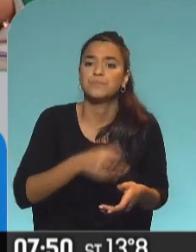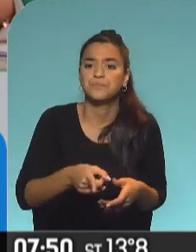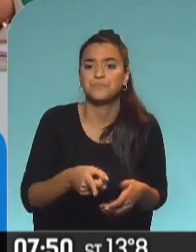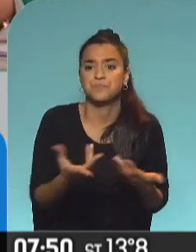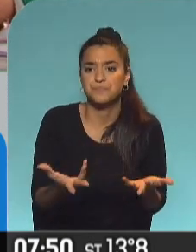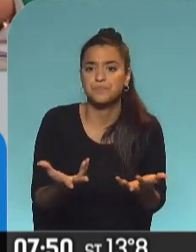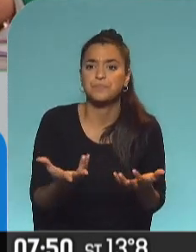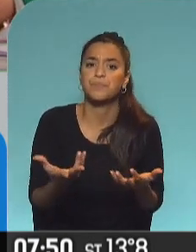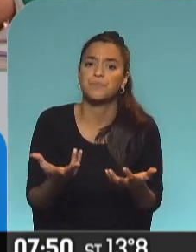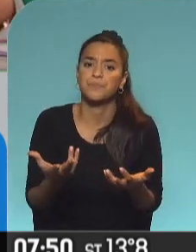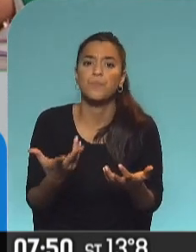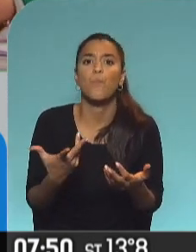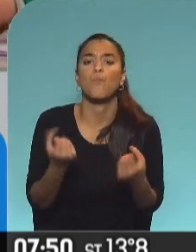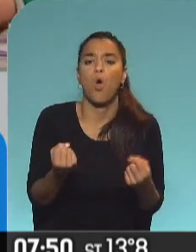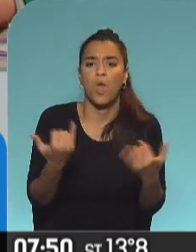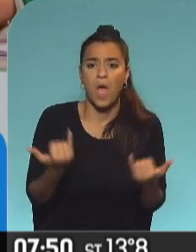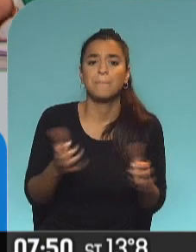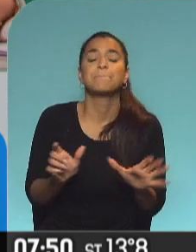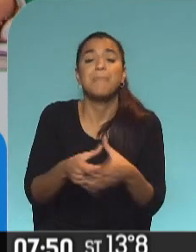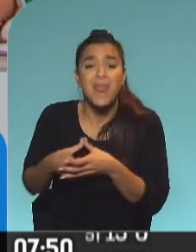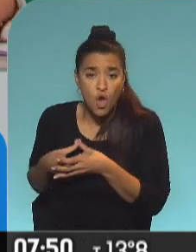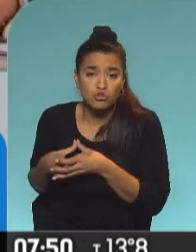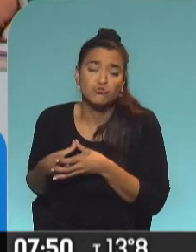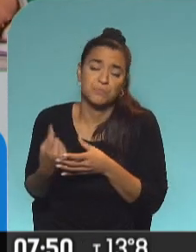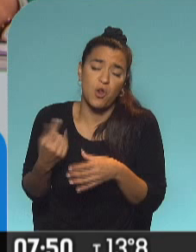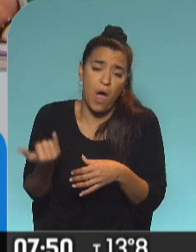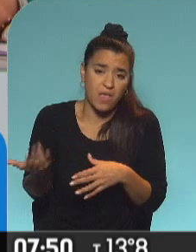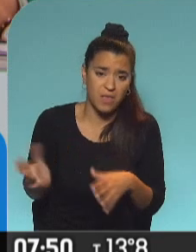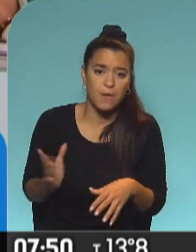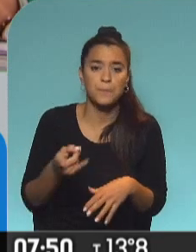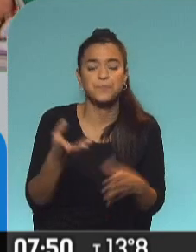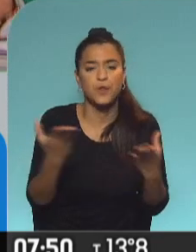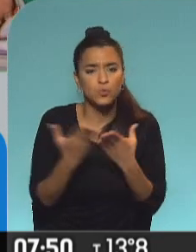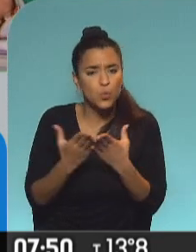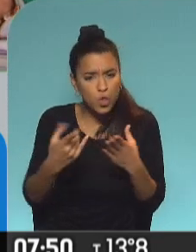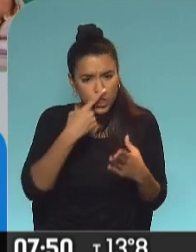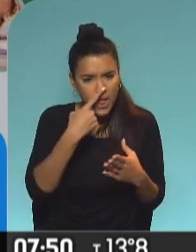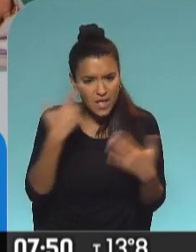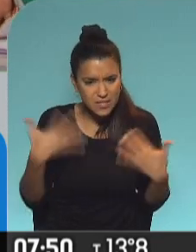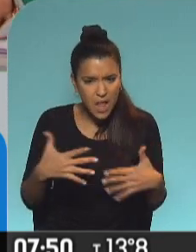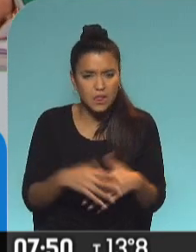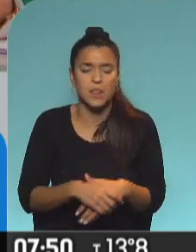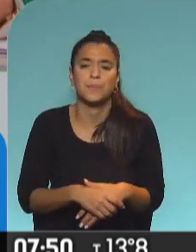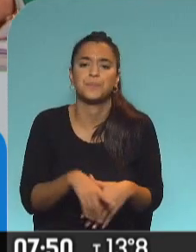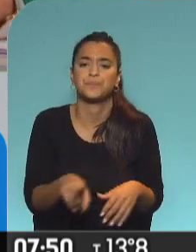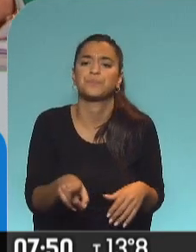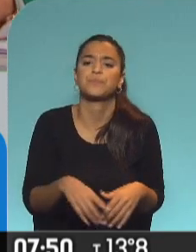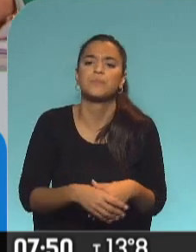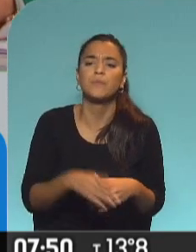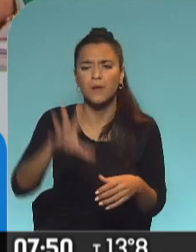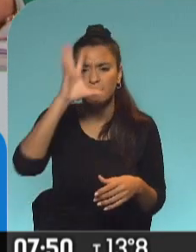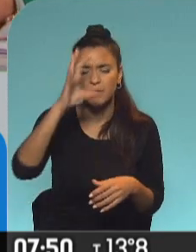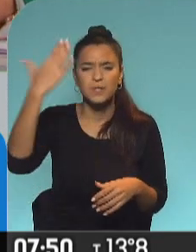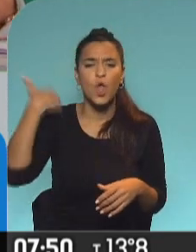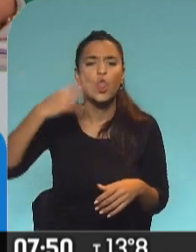poder, tienen peso, aunque son minoritarios. Y vos sabés que hubo un estudio muy interesante que se hizo a propósito. ¿Recordás